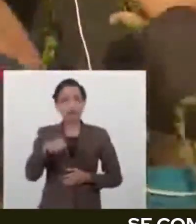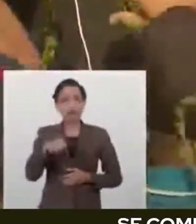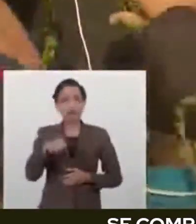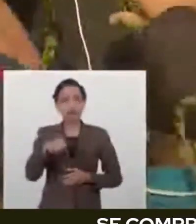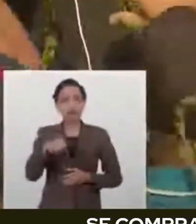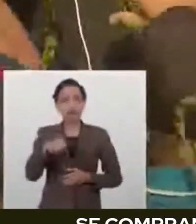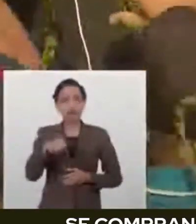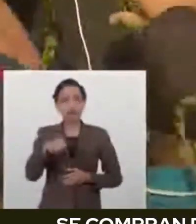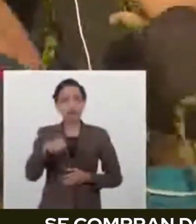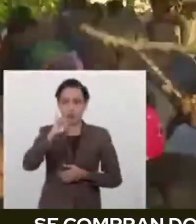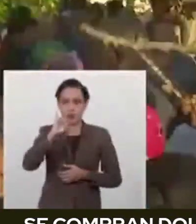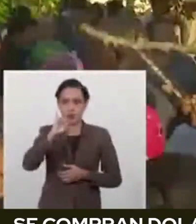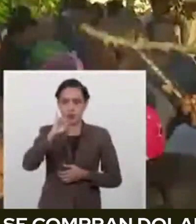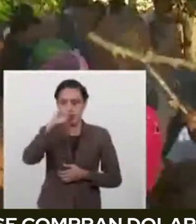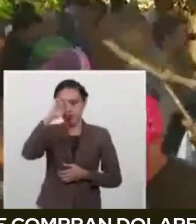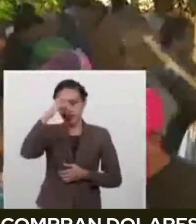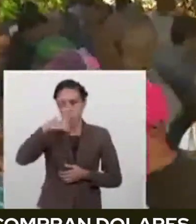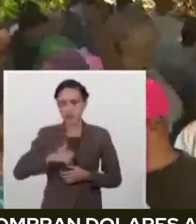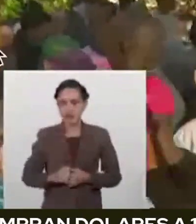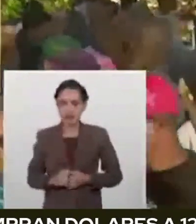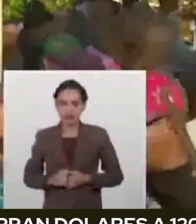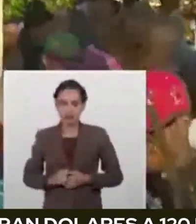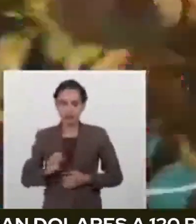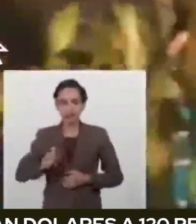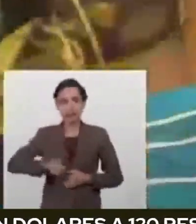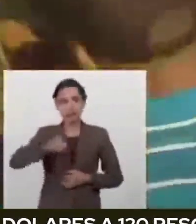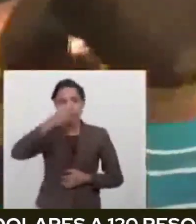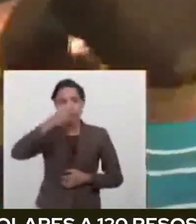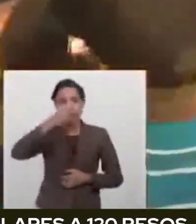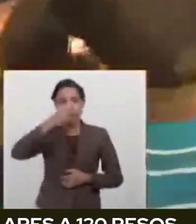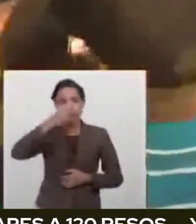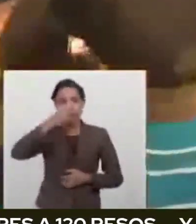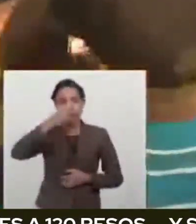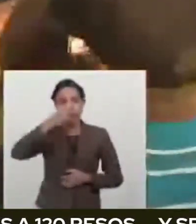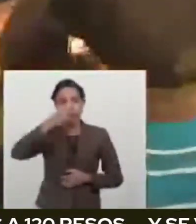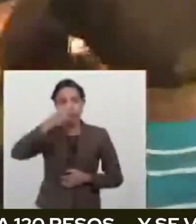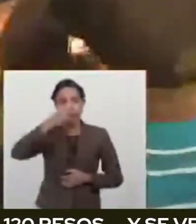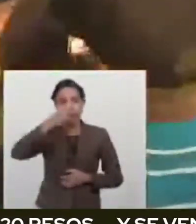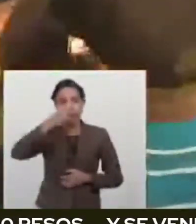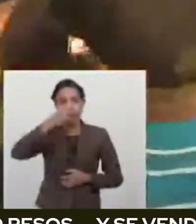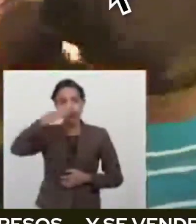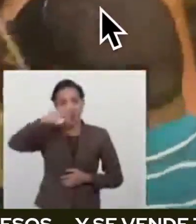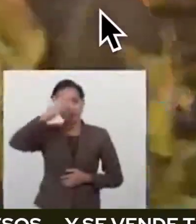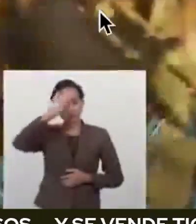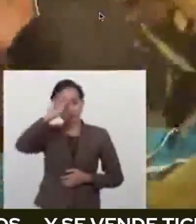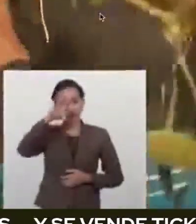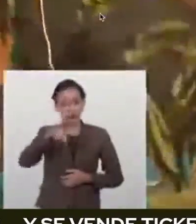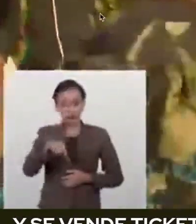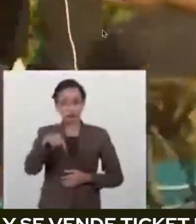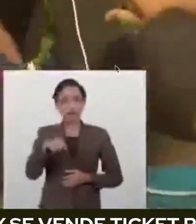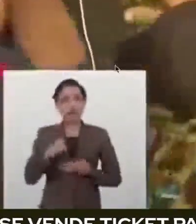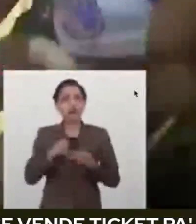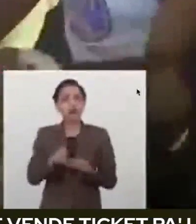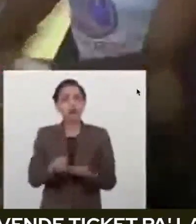bueno dándole paquete a la familia papá el huracán y ellos votandolo Mira los paquetes que te voy a poner en el aeropuerto